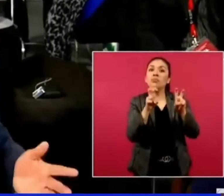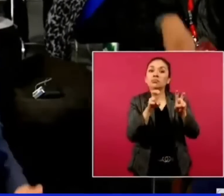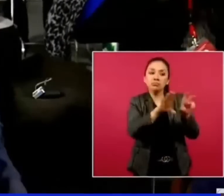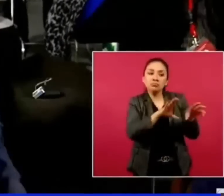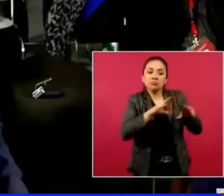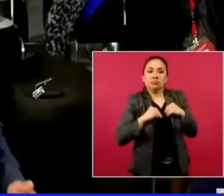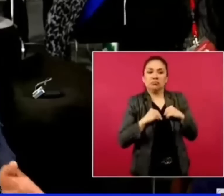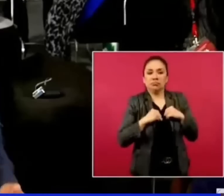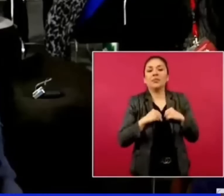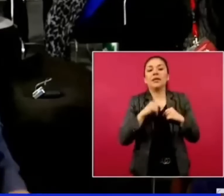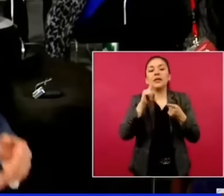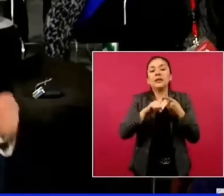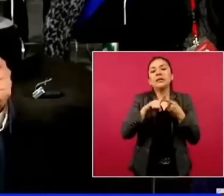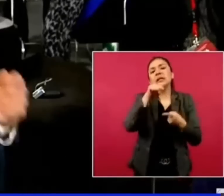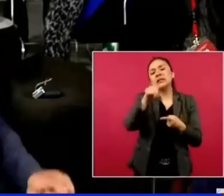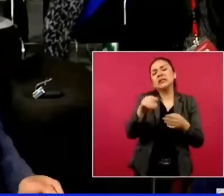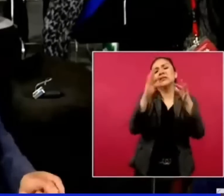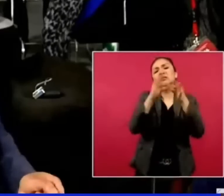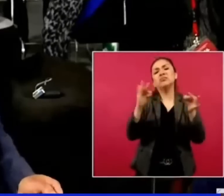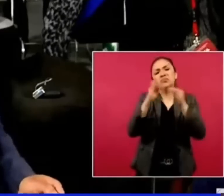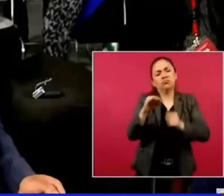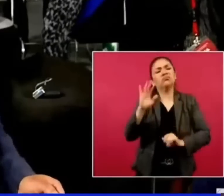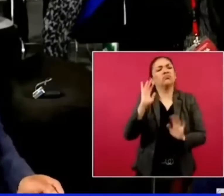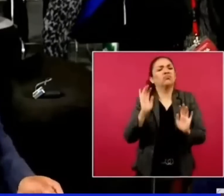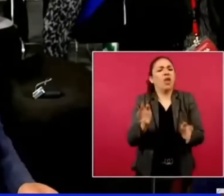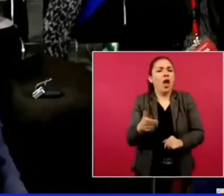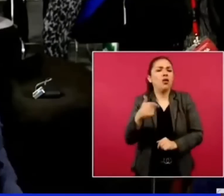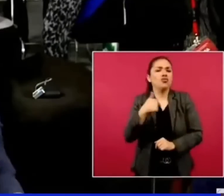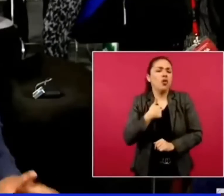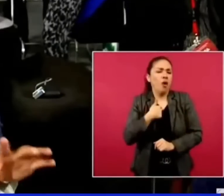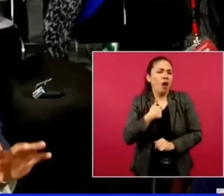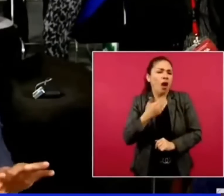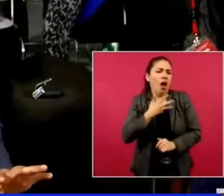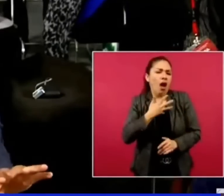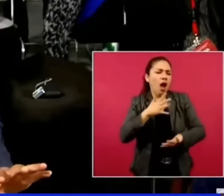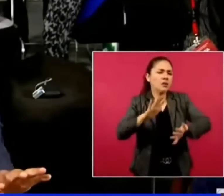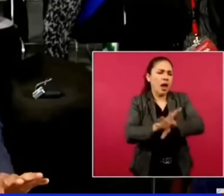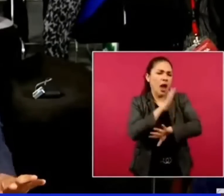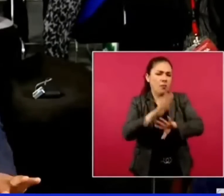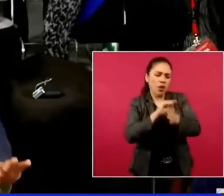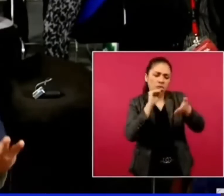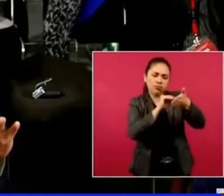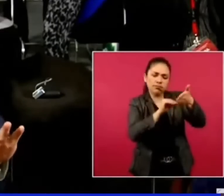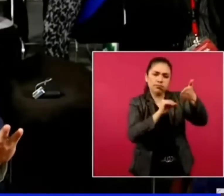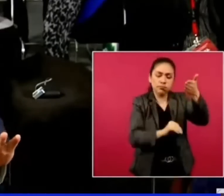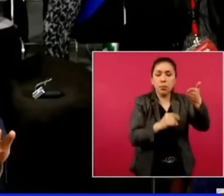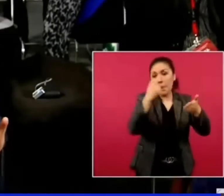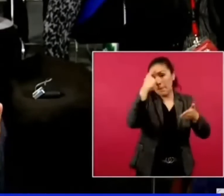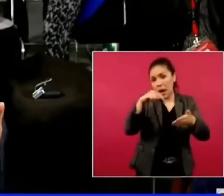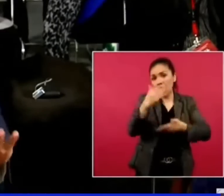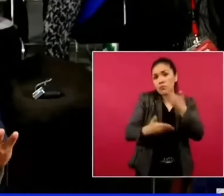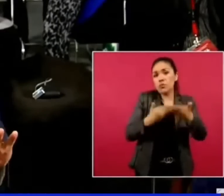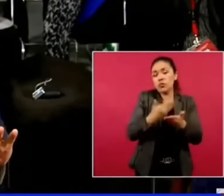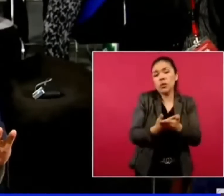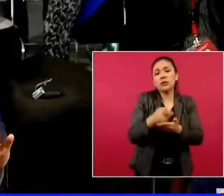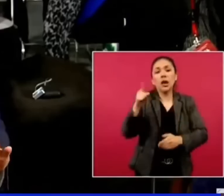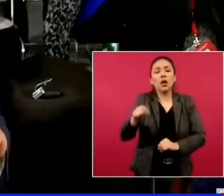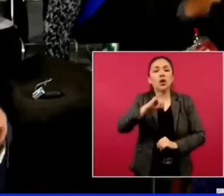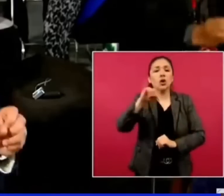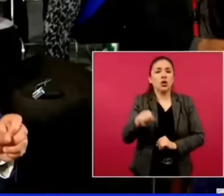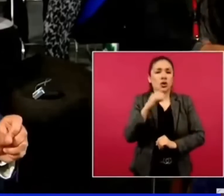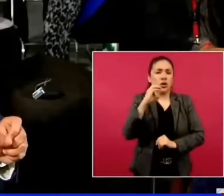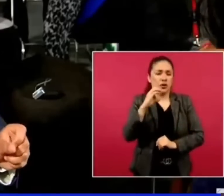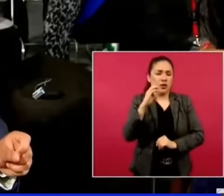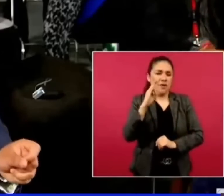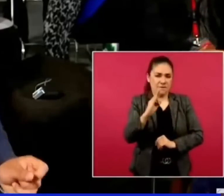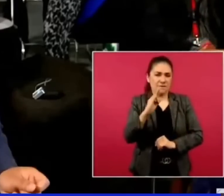senador Monreal, mencionaba que él ya tiene lo que es una reforma inicialmente proponiendo que la Judicatura Federal